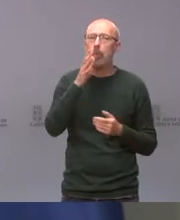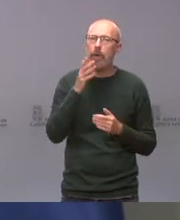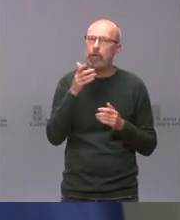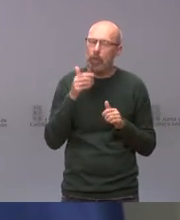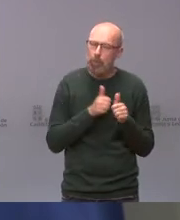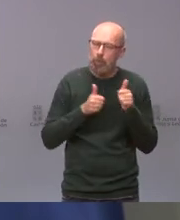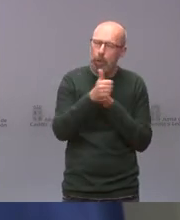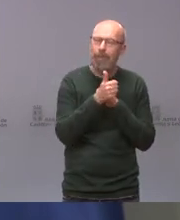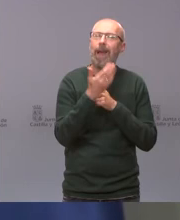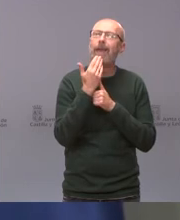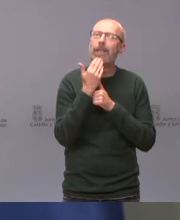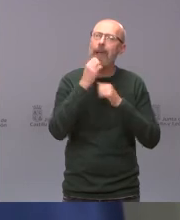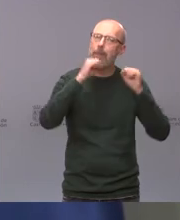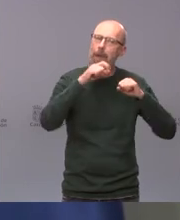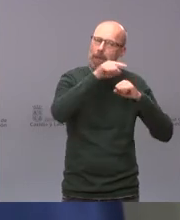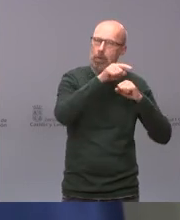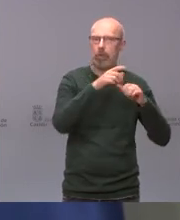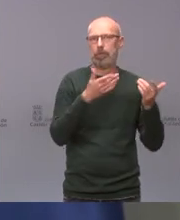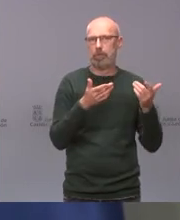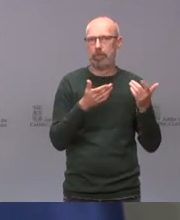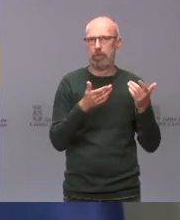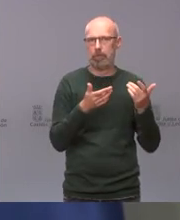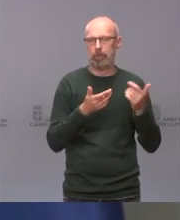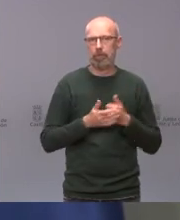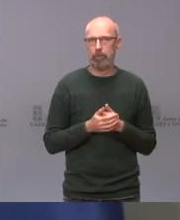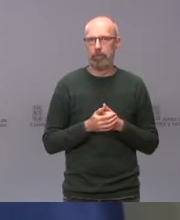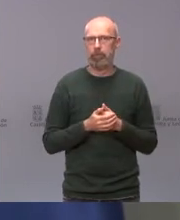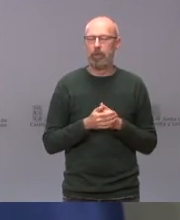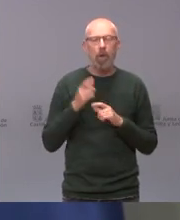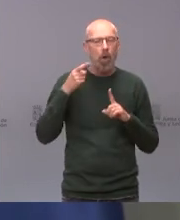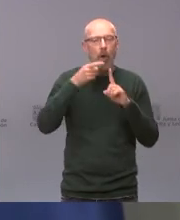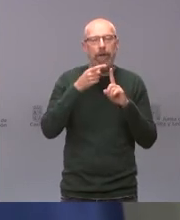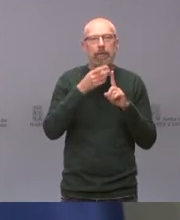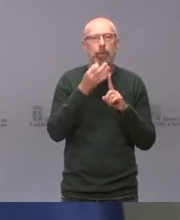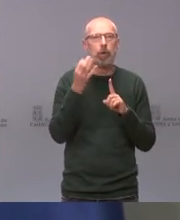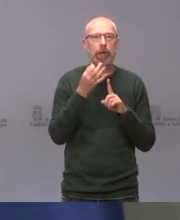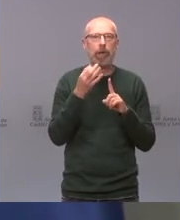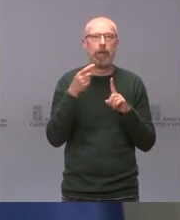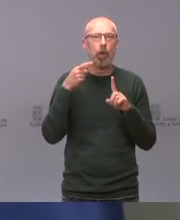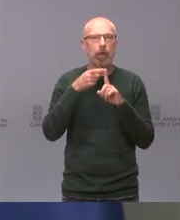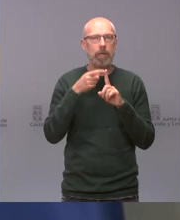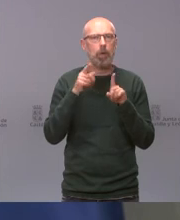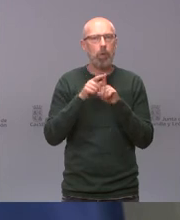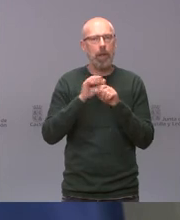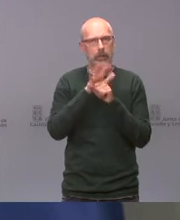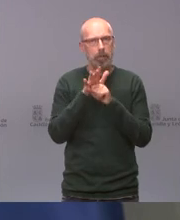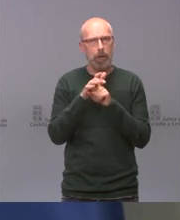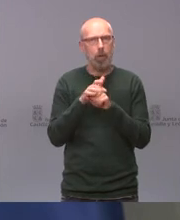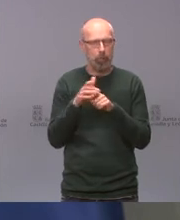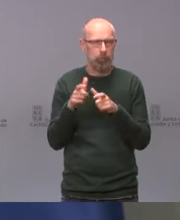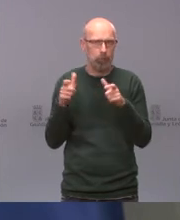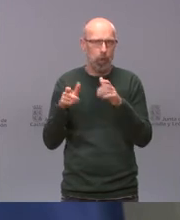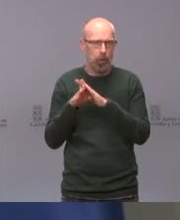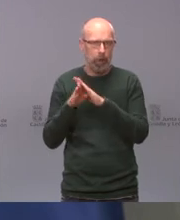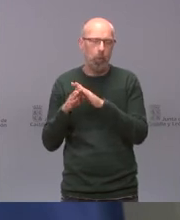son los que acumulan la letalidad. Nuestro objetivo principal no es tanto frenar la incidencia como bajar lo